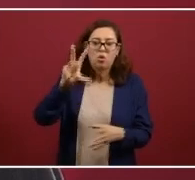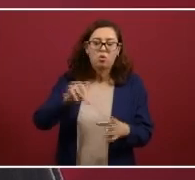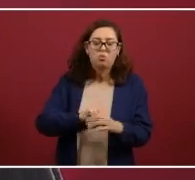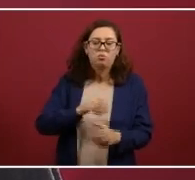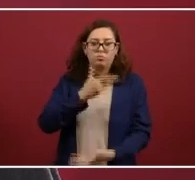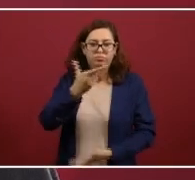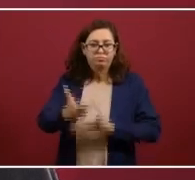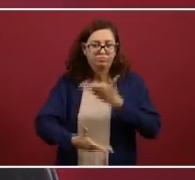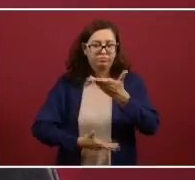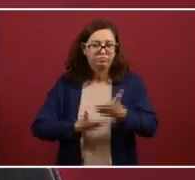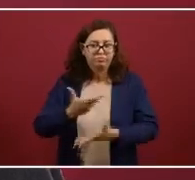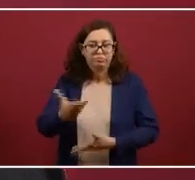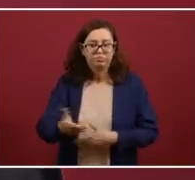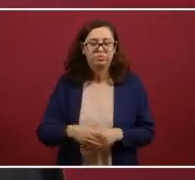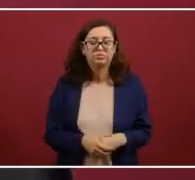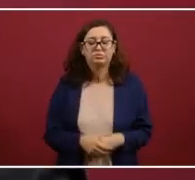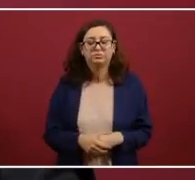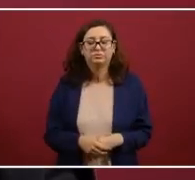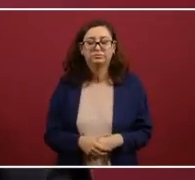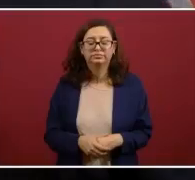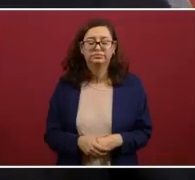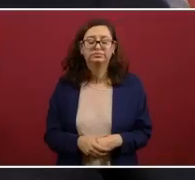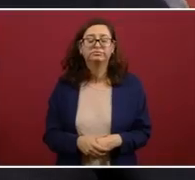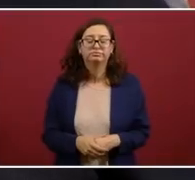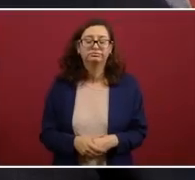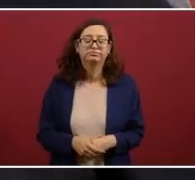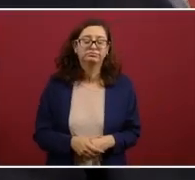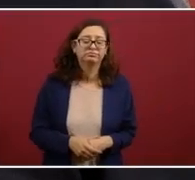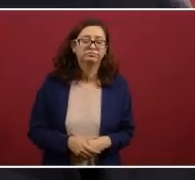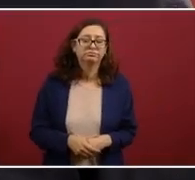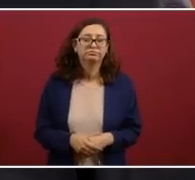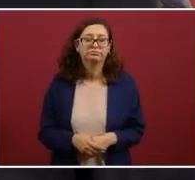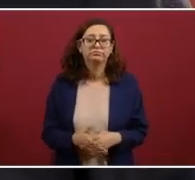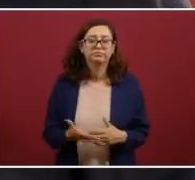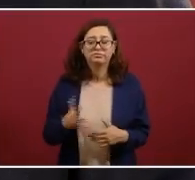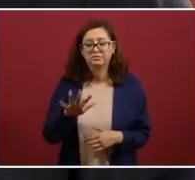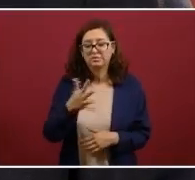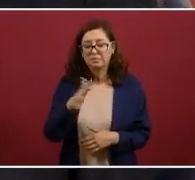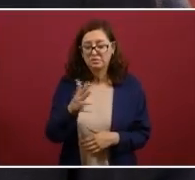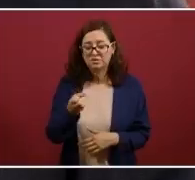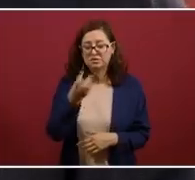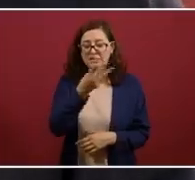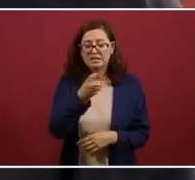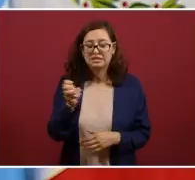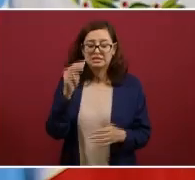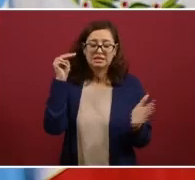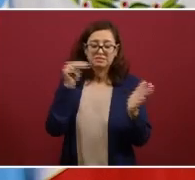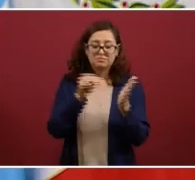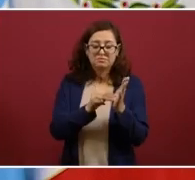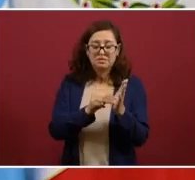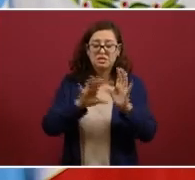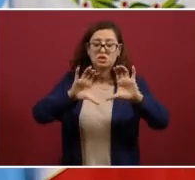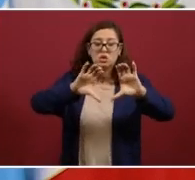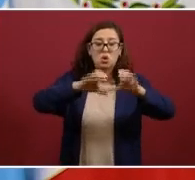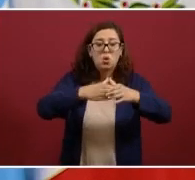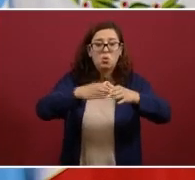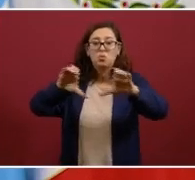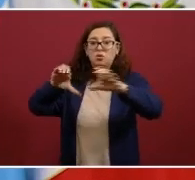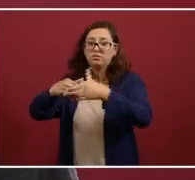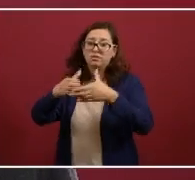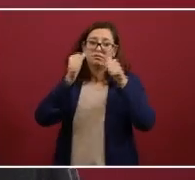servicios para atender a cerca de 300,000